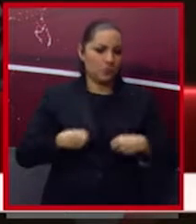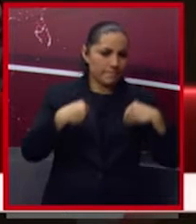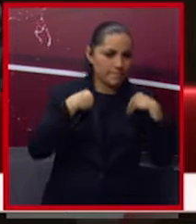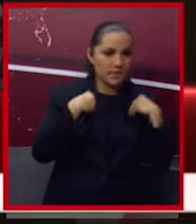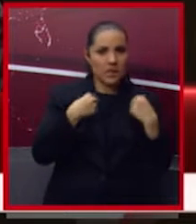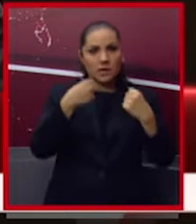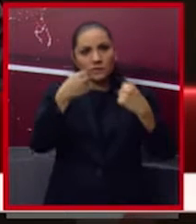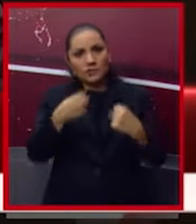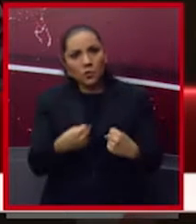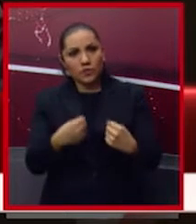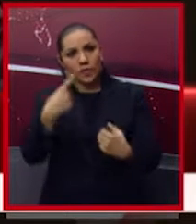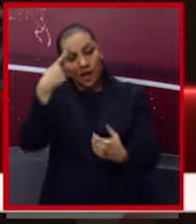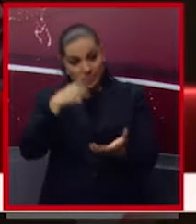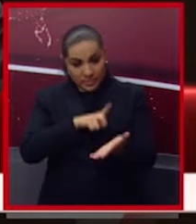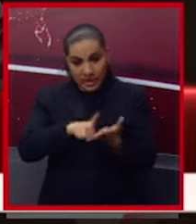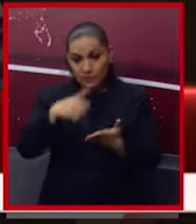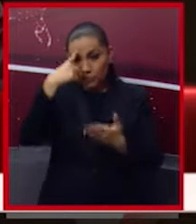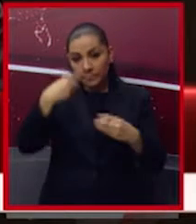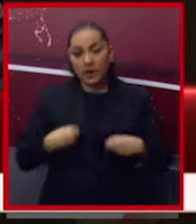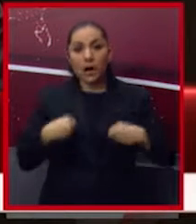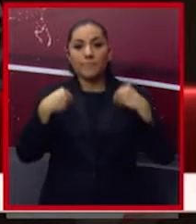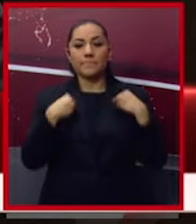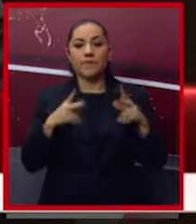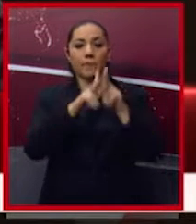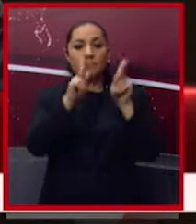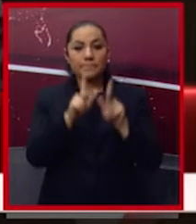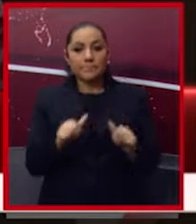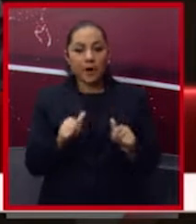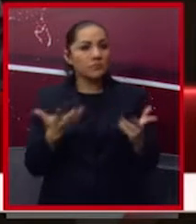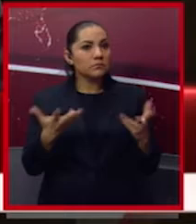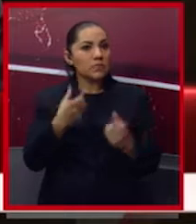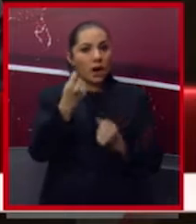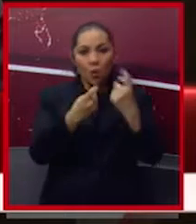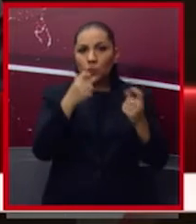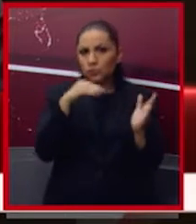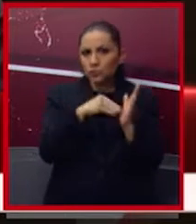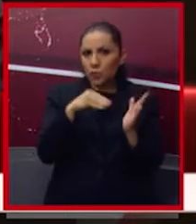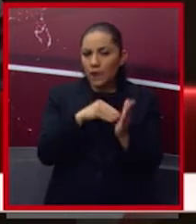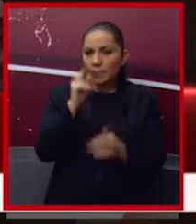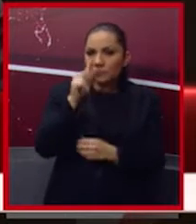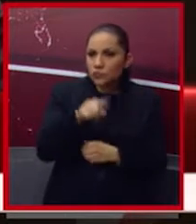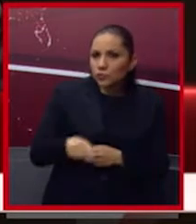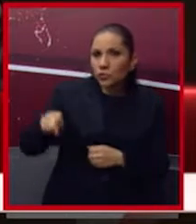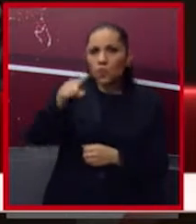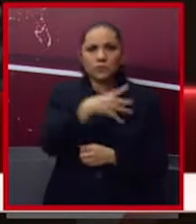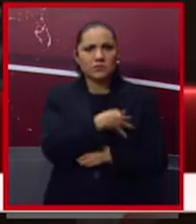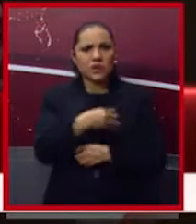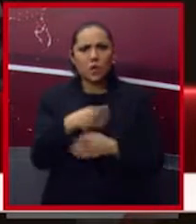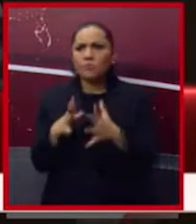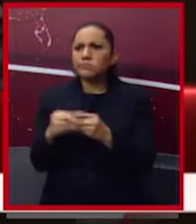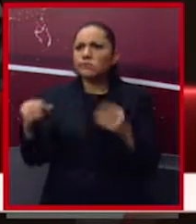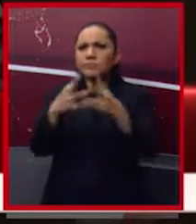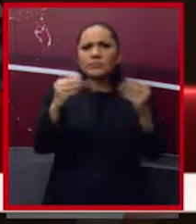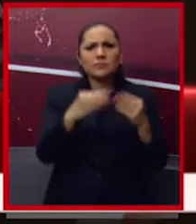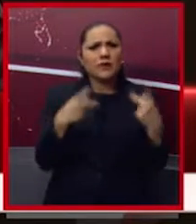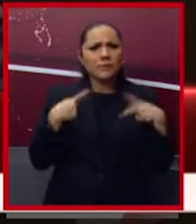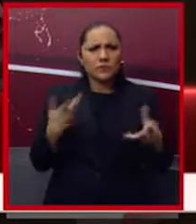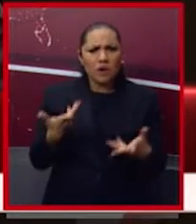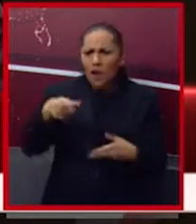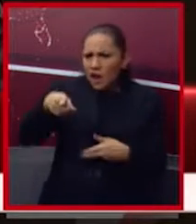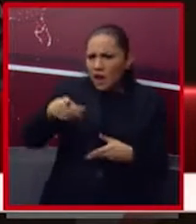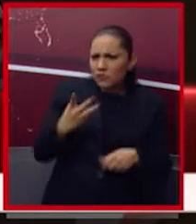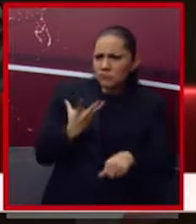vivir en paz, se han encontrado con que sus hijos están desaparecidos o han sido violentados. ¿Qué respuesta les podemos dar